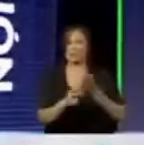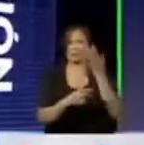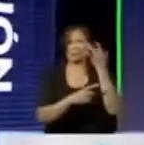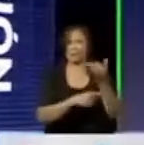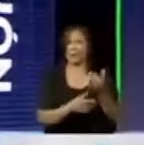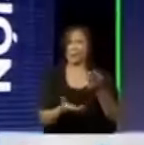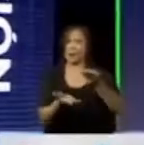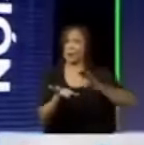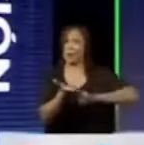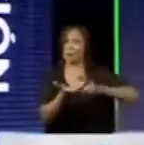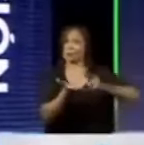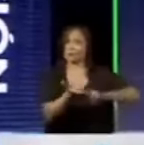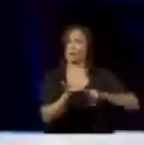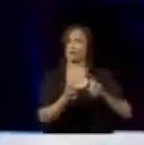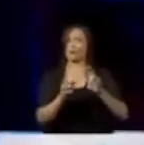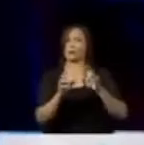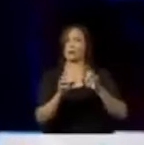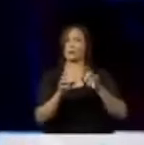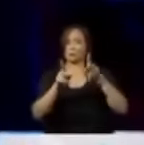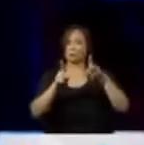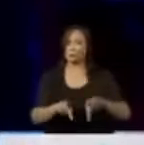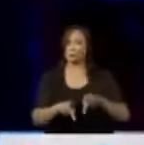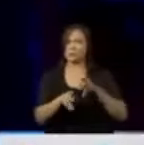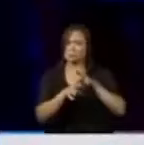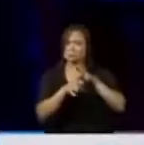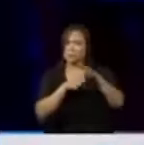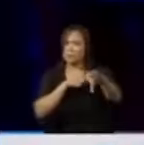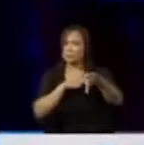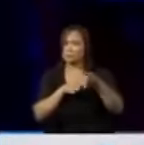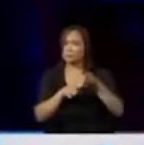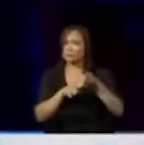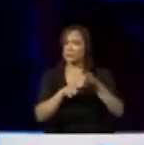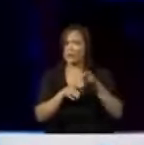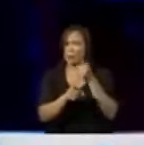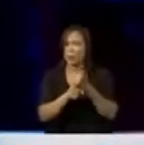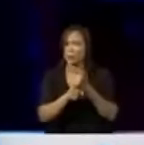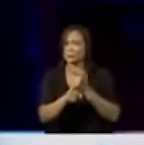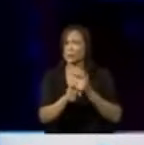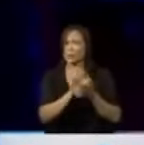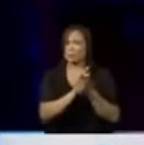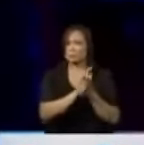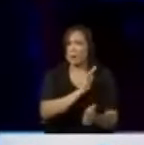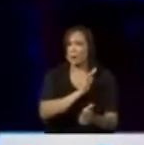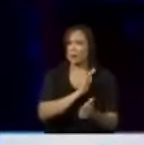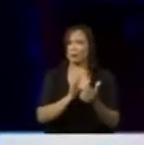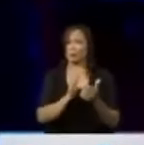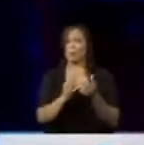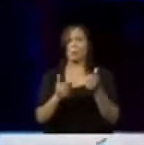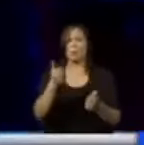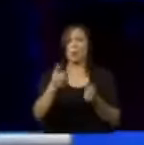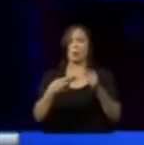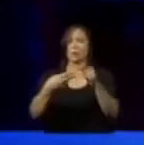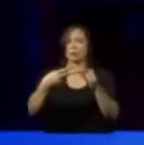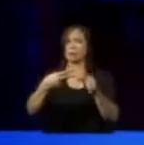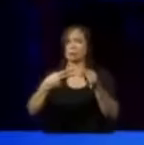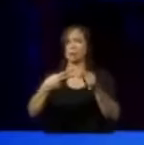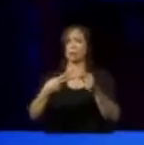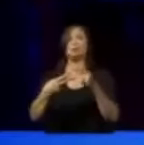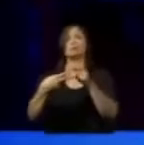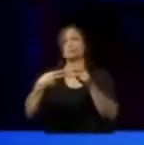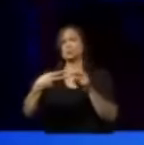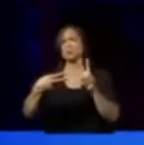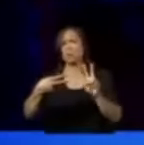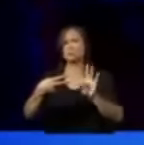para contratar personal con perfil adecuado. ¿Cuáles dos acciones, solo